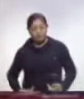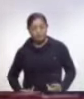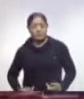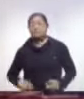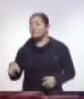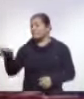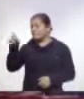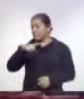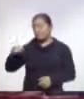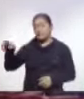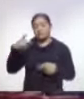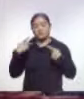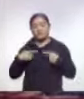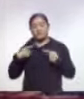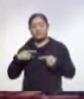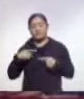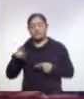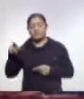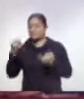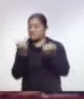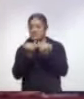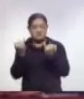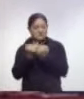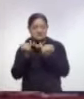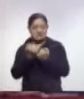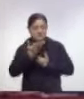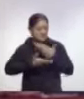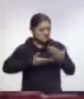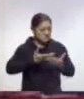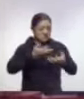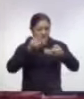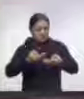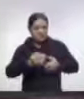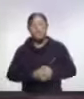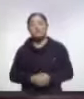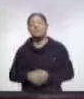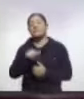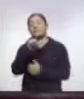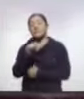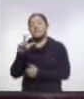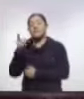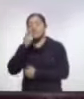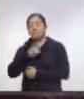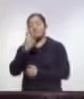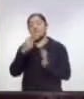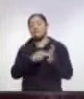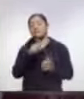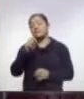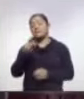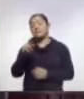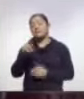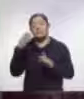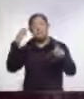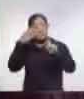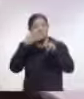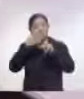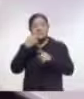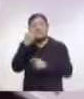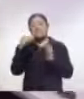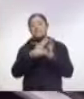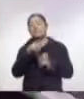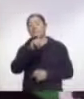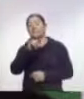áreas que tenemos de servicio así se refleje. Álvarez Landa dio a conocer que en 2020 el objetivo es superar los 1.070